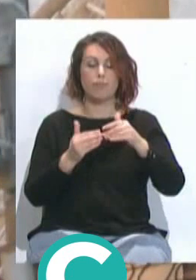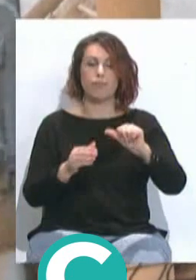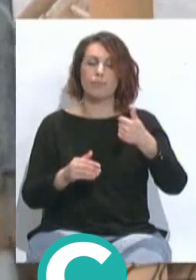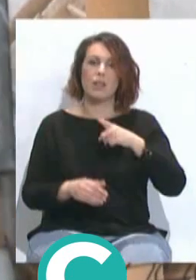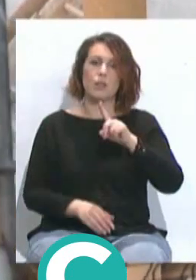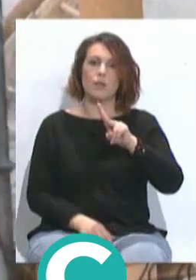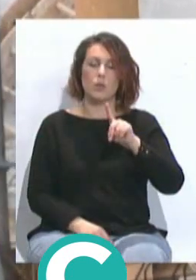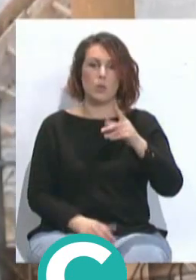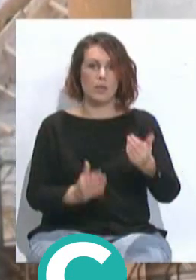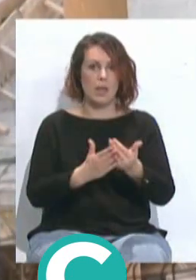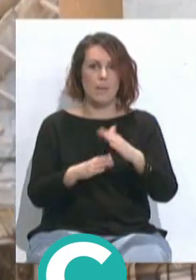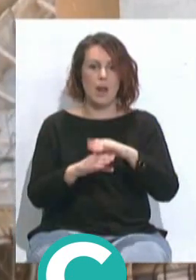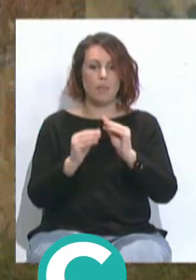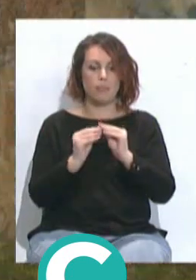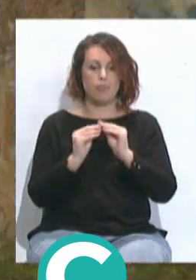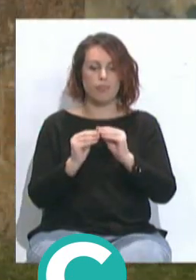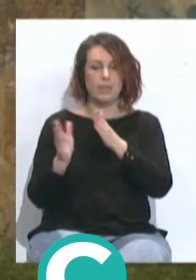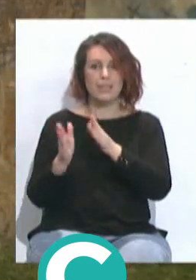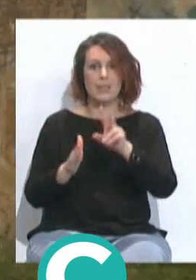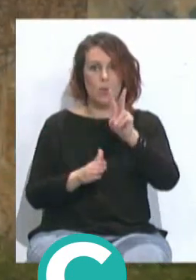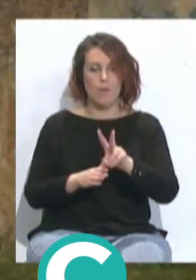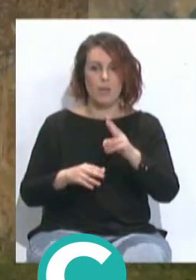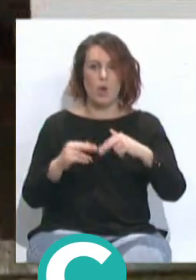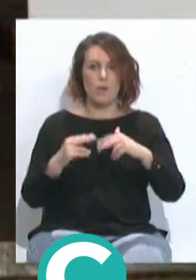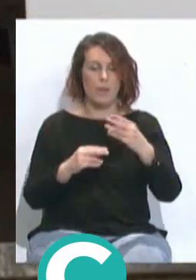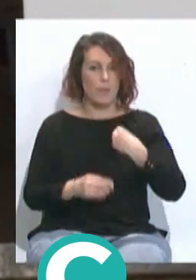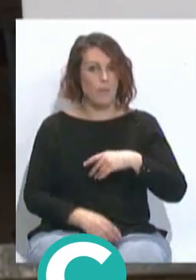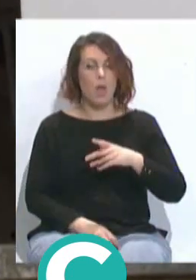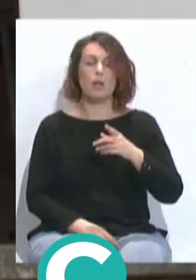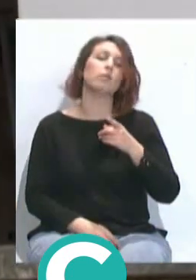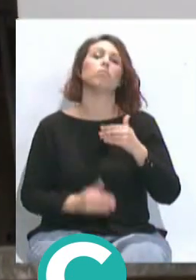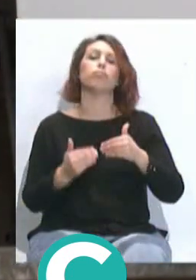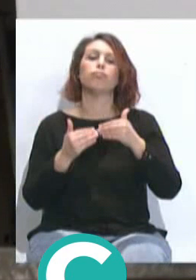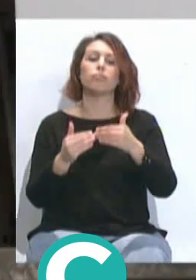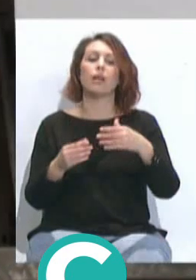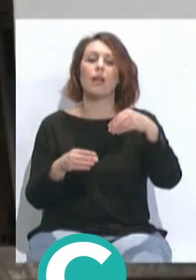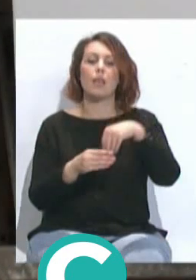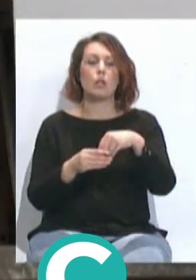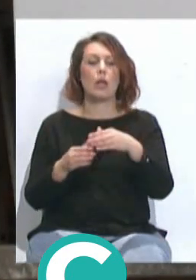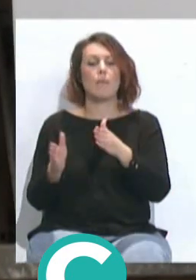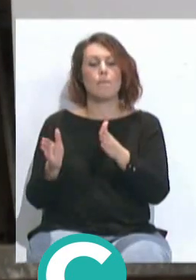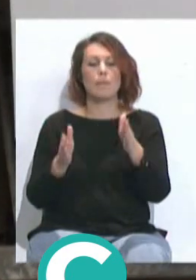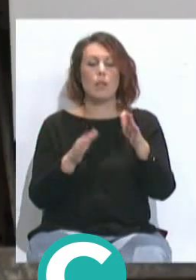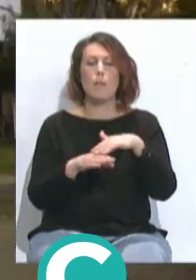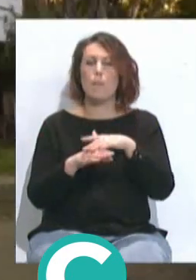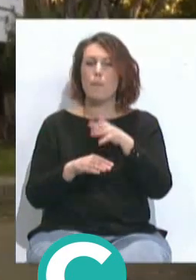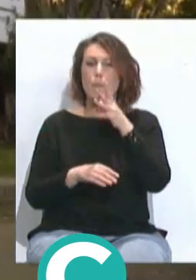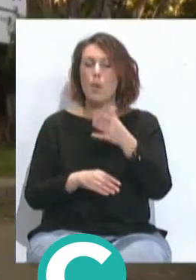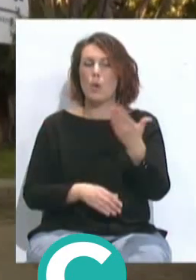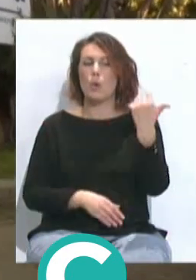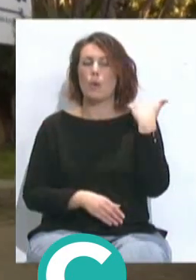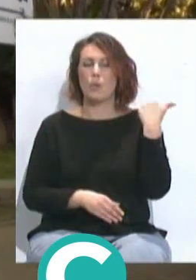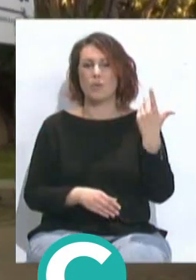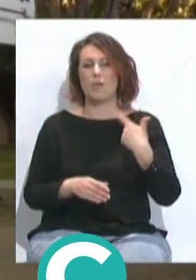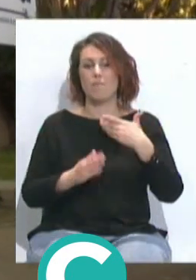121 días para la ejecución de la segunda fase de estas obras una prórroga en el plazo previsto que responde al retraso provocado